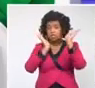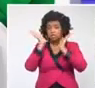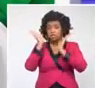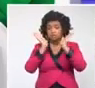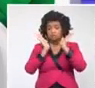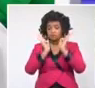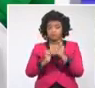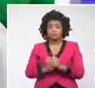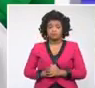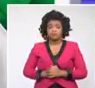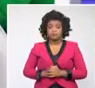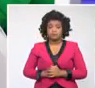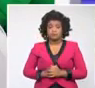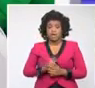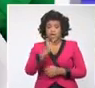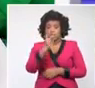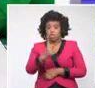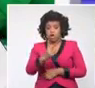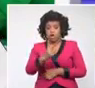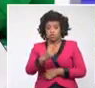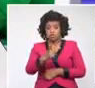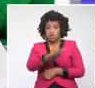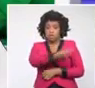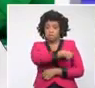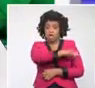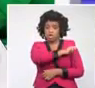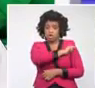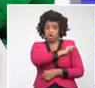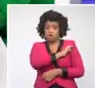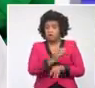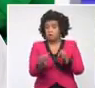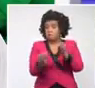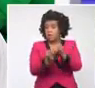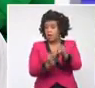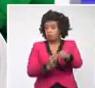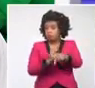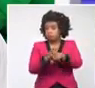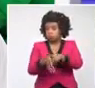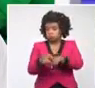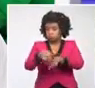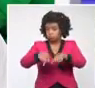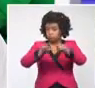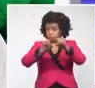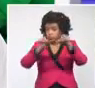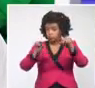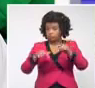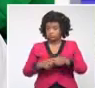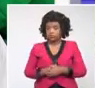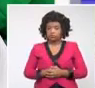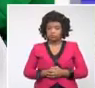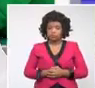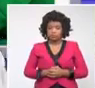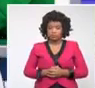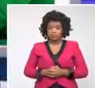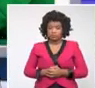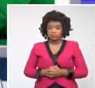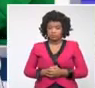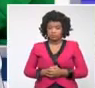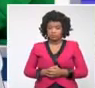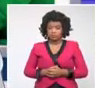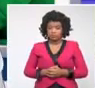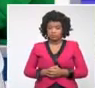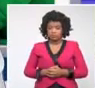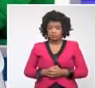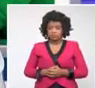India, y 2 españoles, que es producto de una transmisión autóctona de aquí, de La Habana.